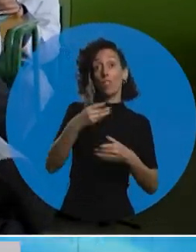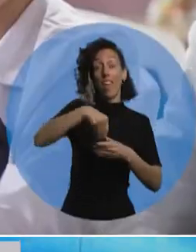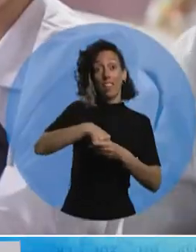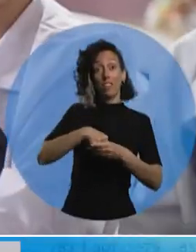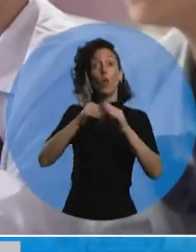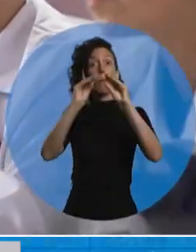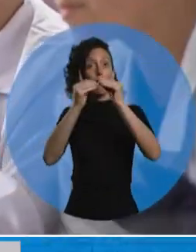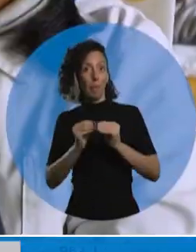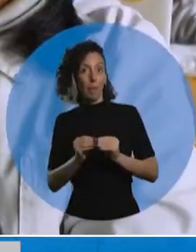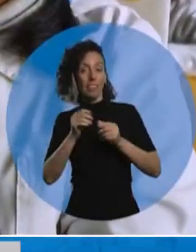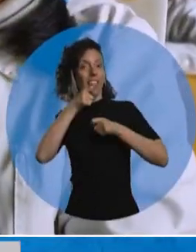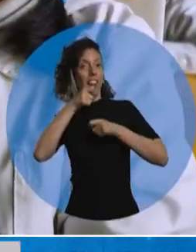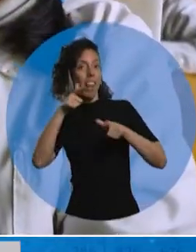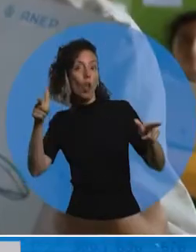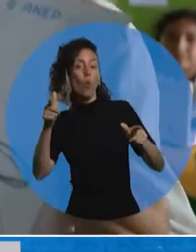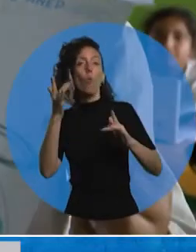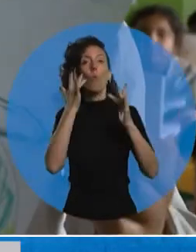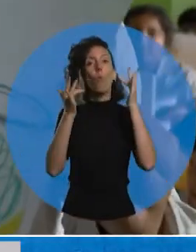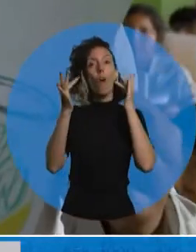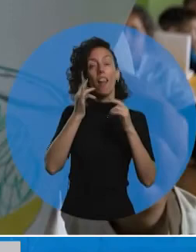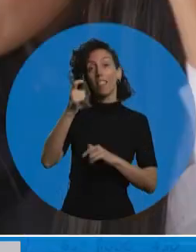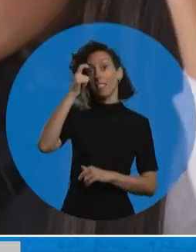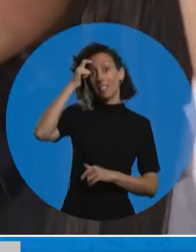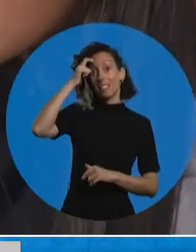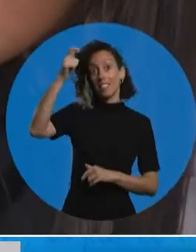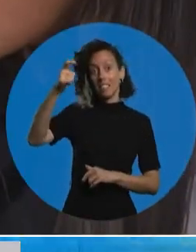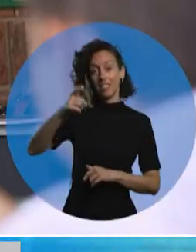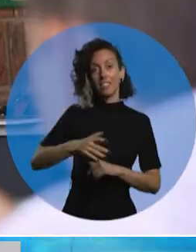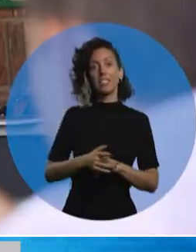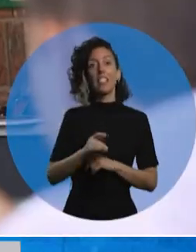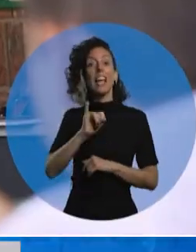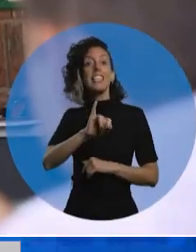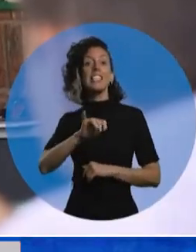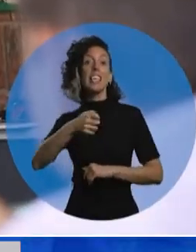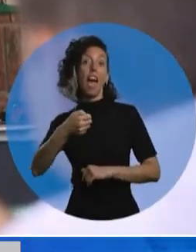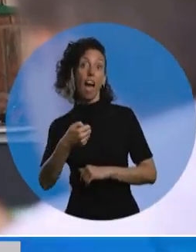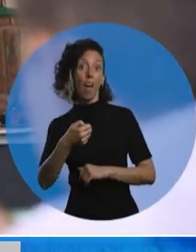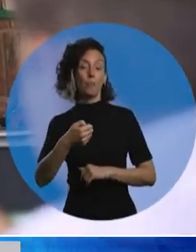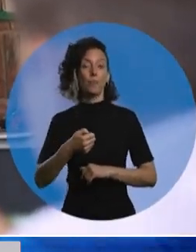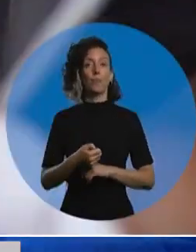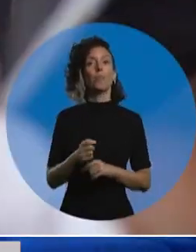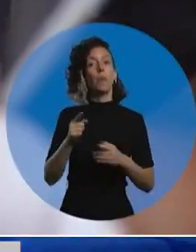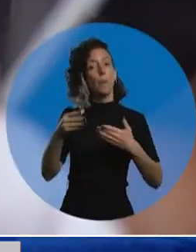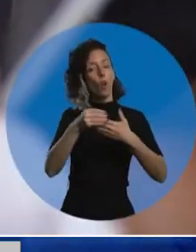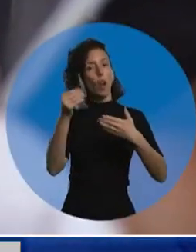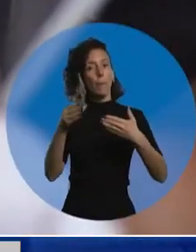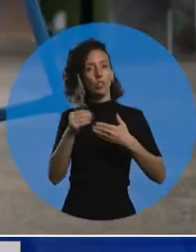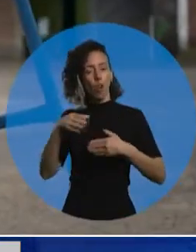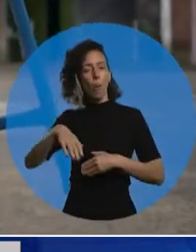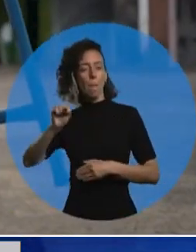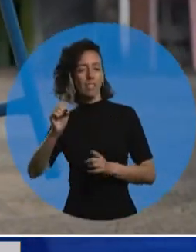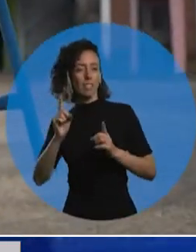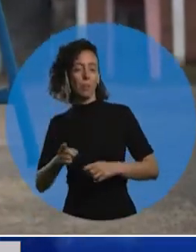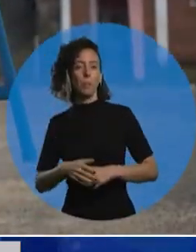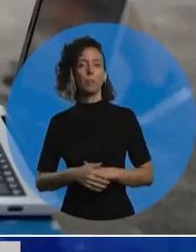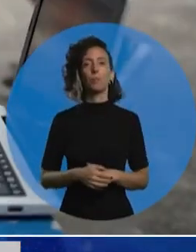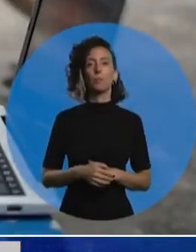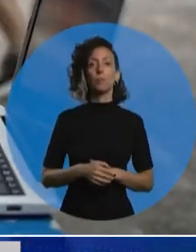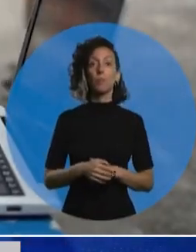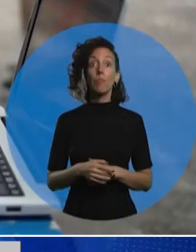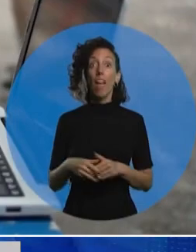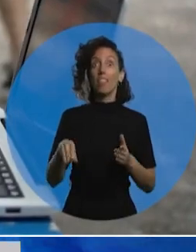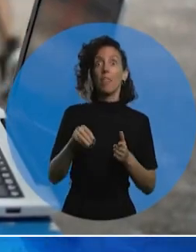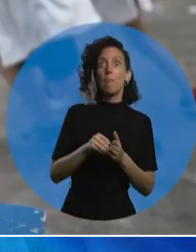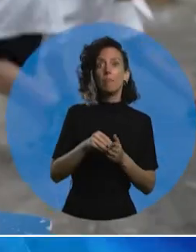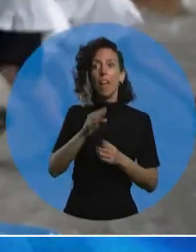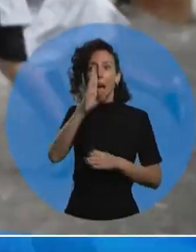que habían entrenado, que se las habíamos dado nosotros, todos los animales eran marrones. Entonces, la característica que extrajo